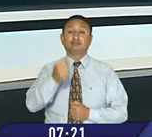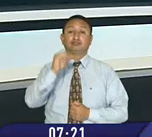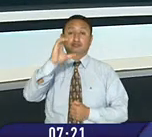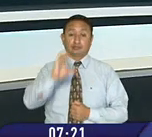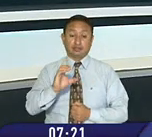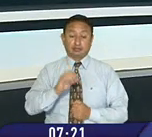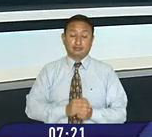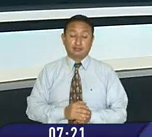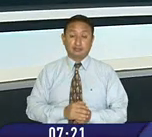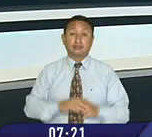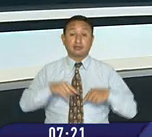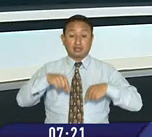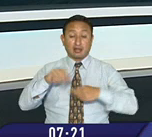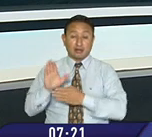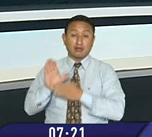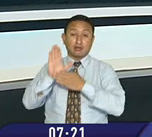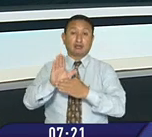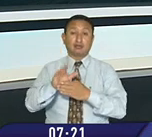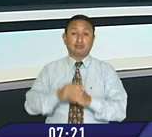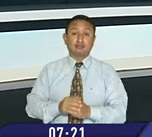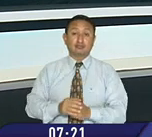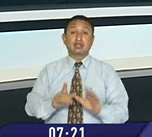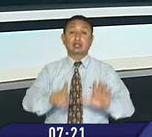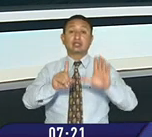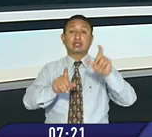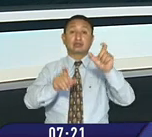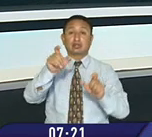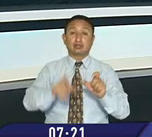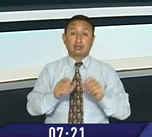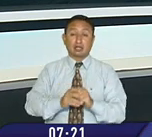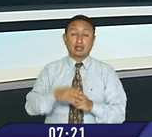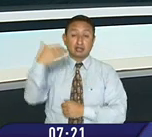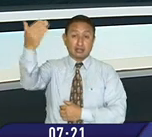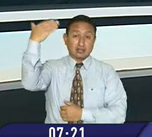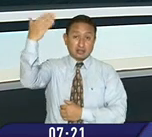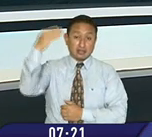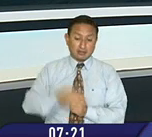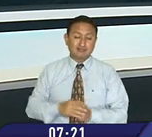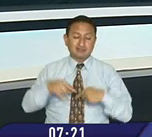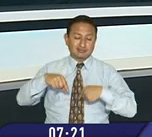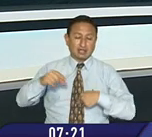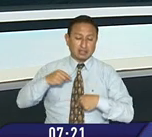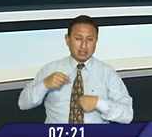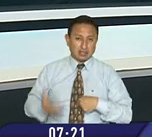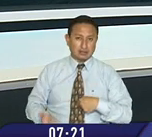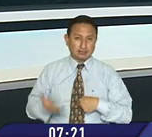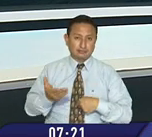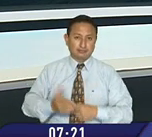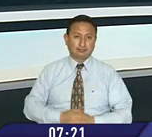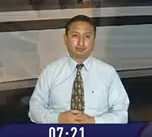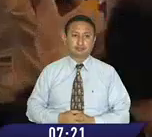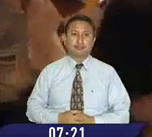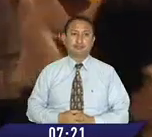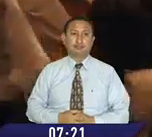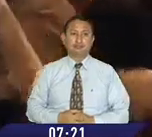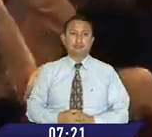6 primeros candidatos a las alcaldías de algunos cantones del Guayas. Los detalles los tenemos a continuación.